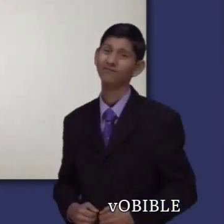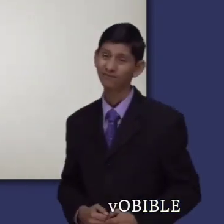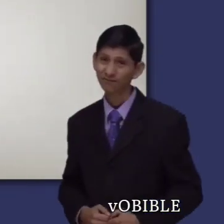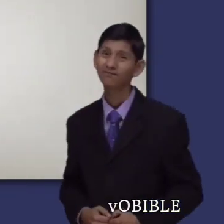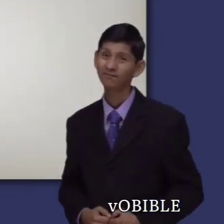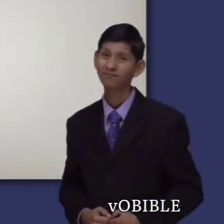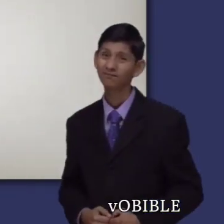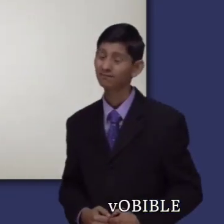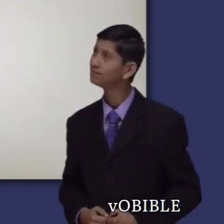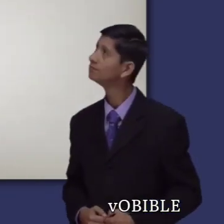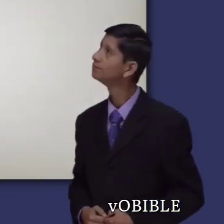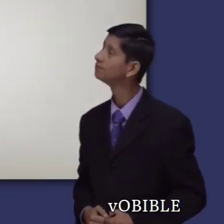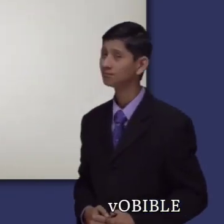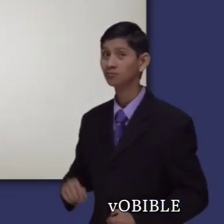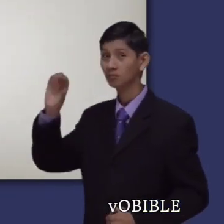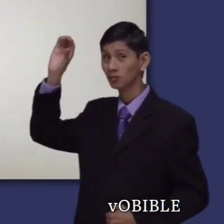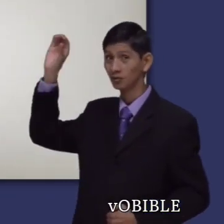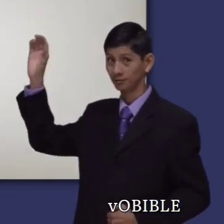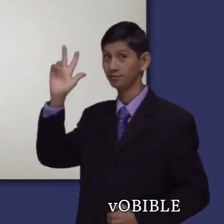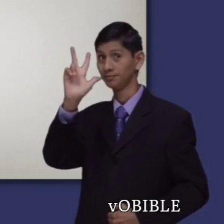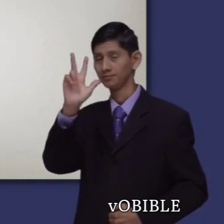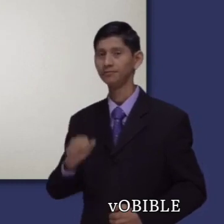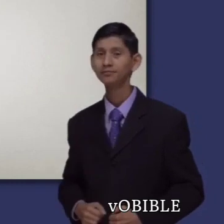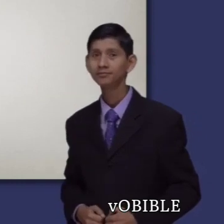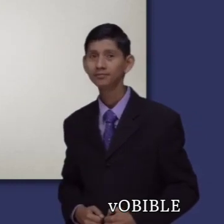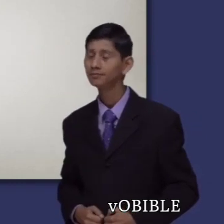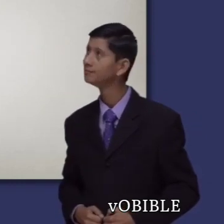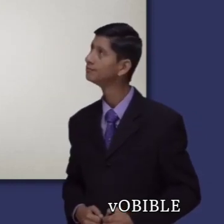Segunda a los Tesalonicenses tiene 3 capítulos.